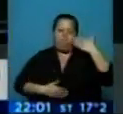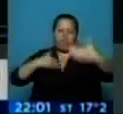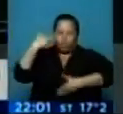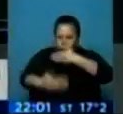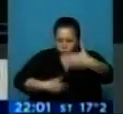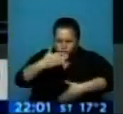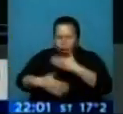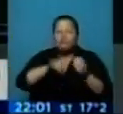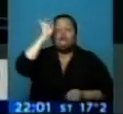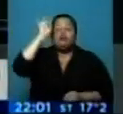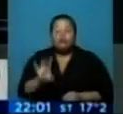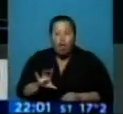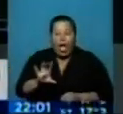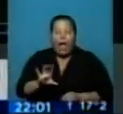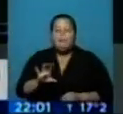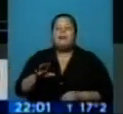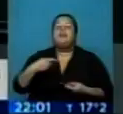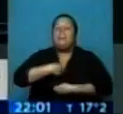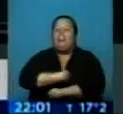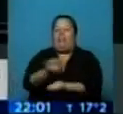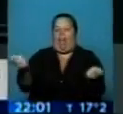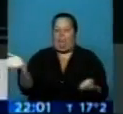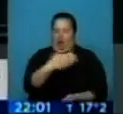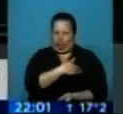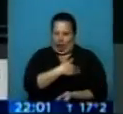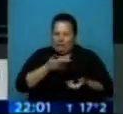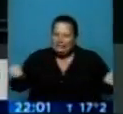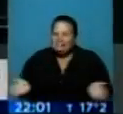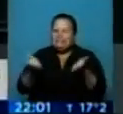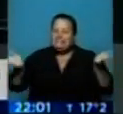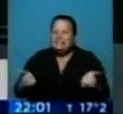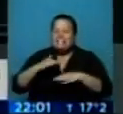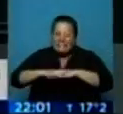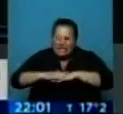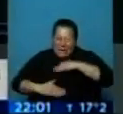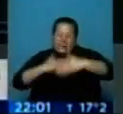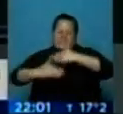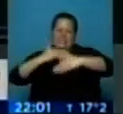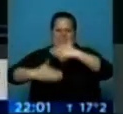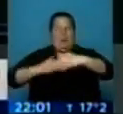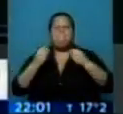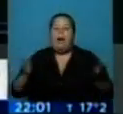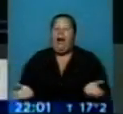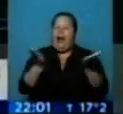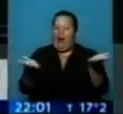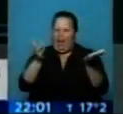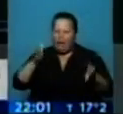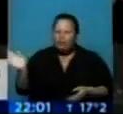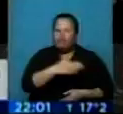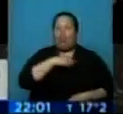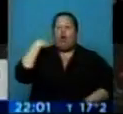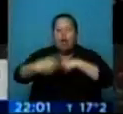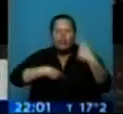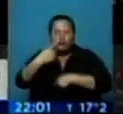crecer solamente distribuyendo, empujando de abajo para arriba, para levantar todo, para